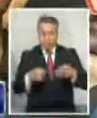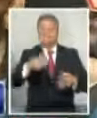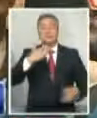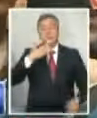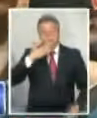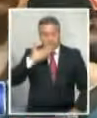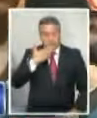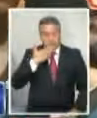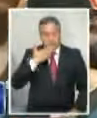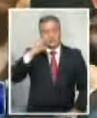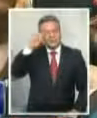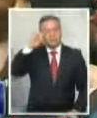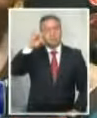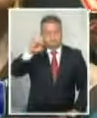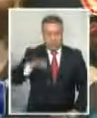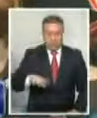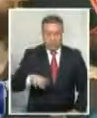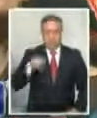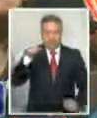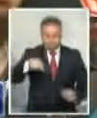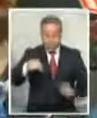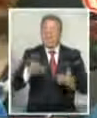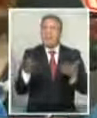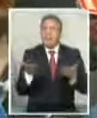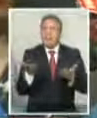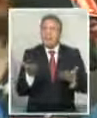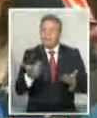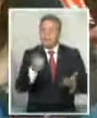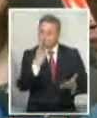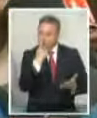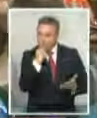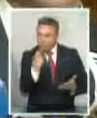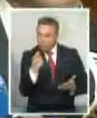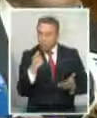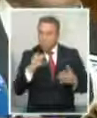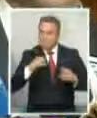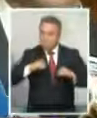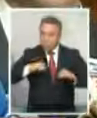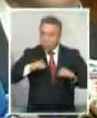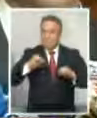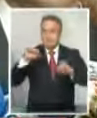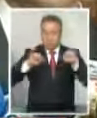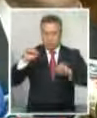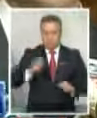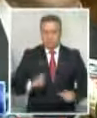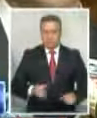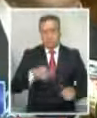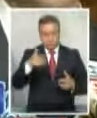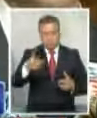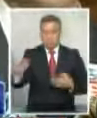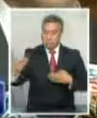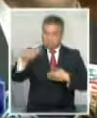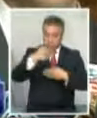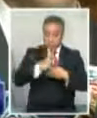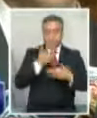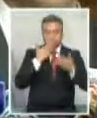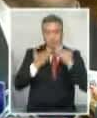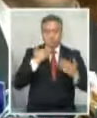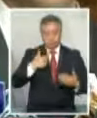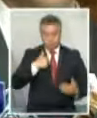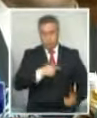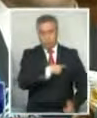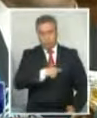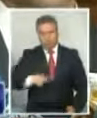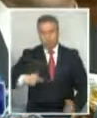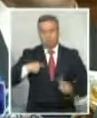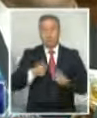de que aquí lo importante es tener seriedad y madurez política al momento de proponer. Que han venido a conversar en mi condición de presidente de la